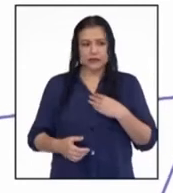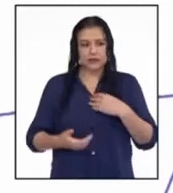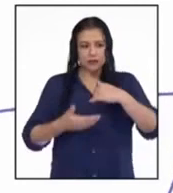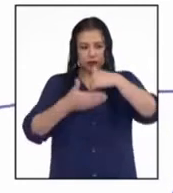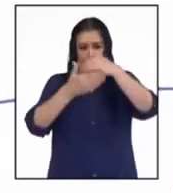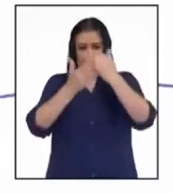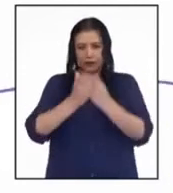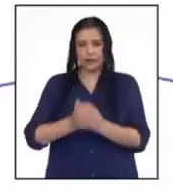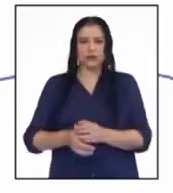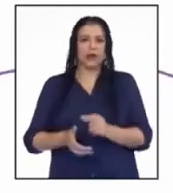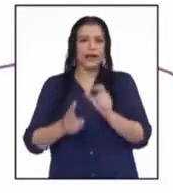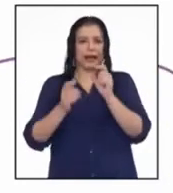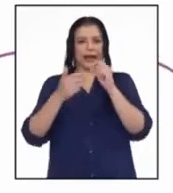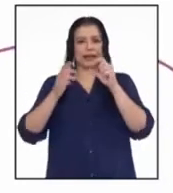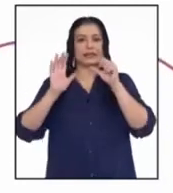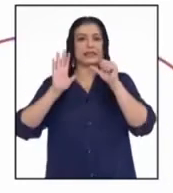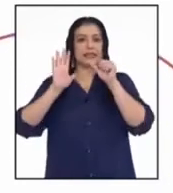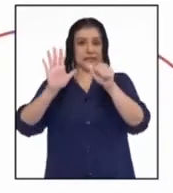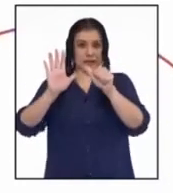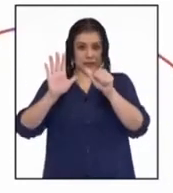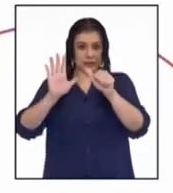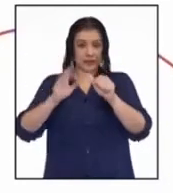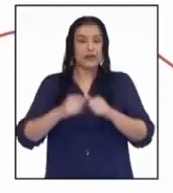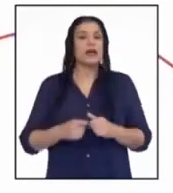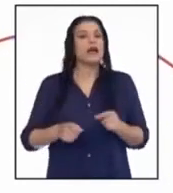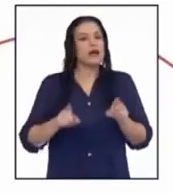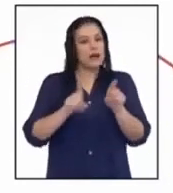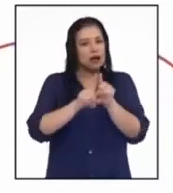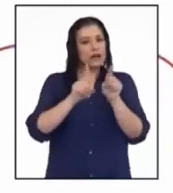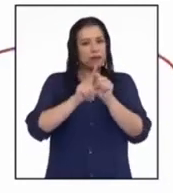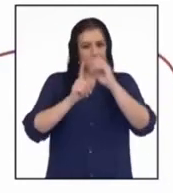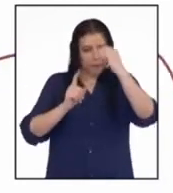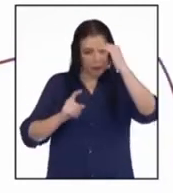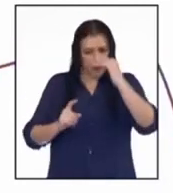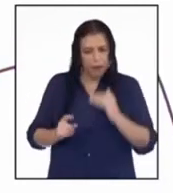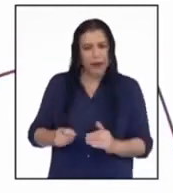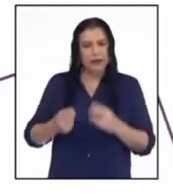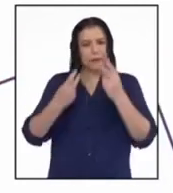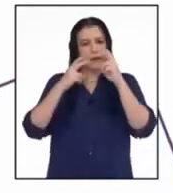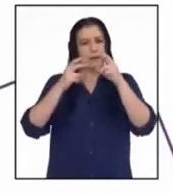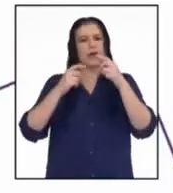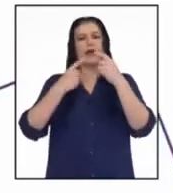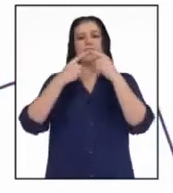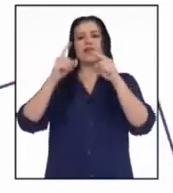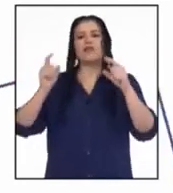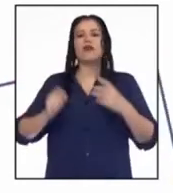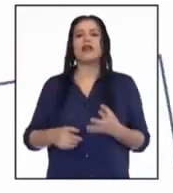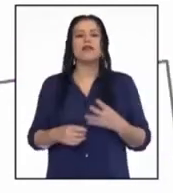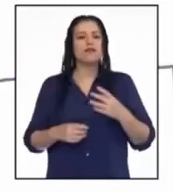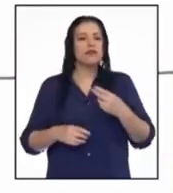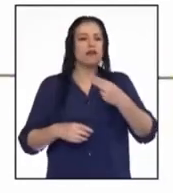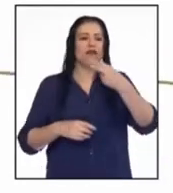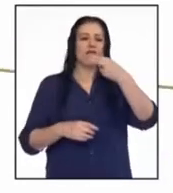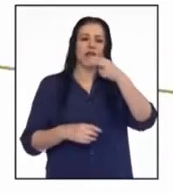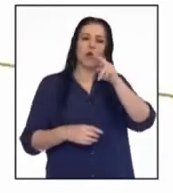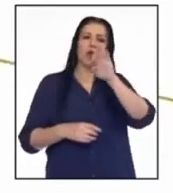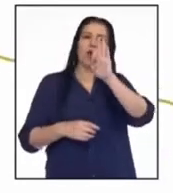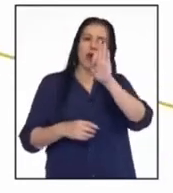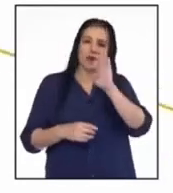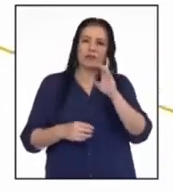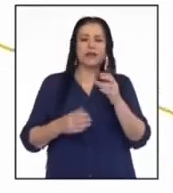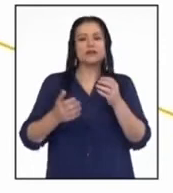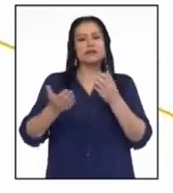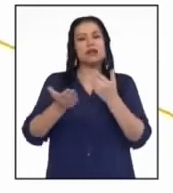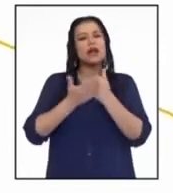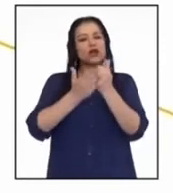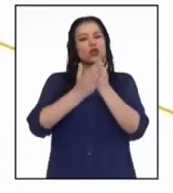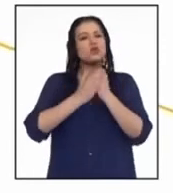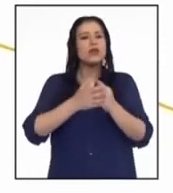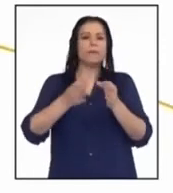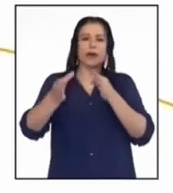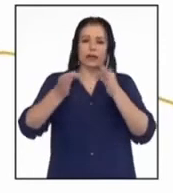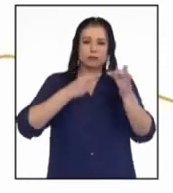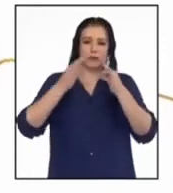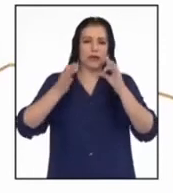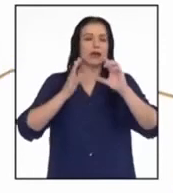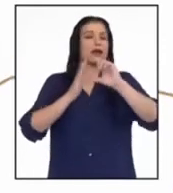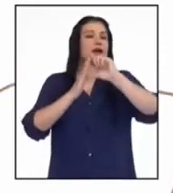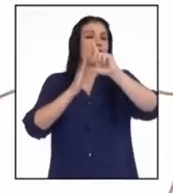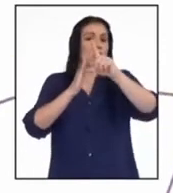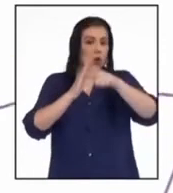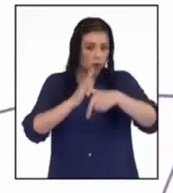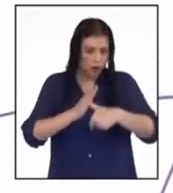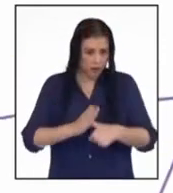segmentada en 6 intervalos. Además vemos las diferentes frecuencias que ayudan para interpretaciones